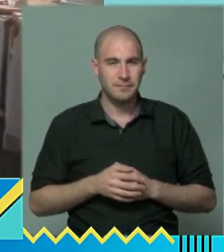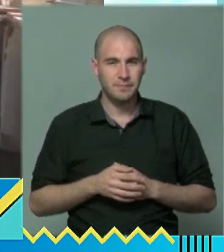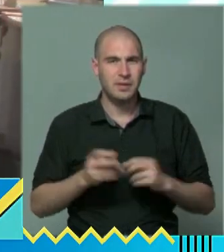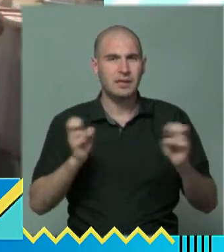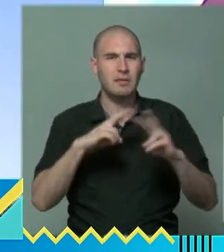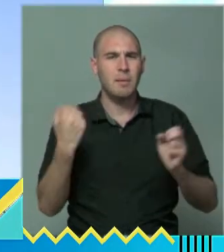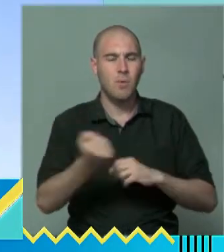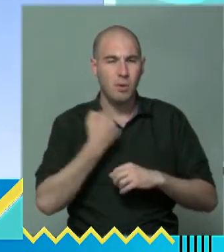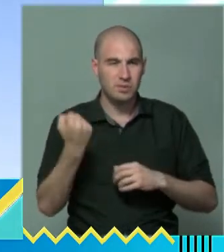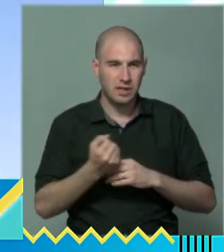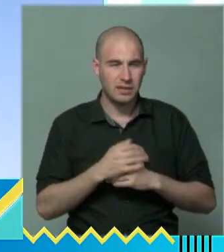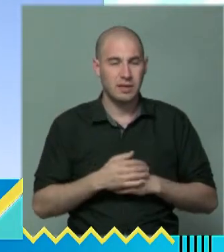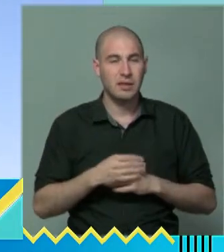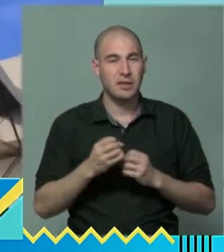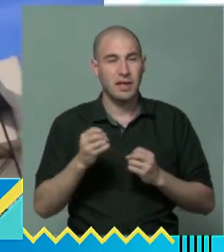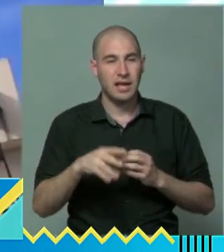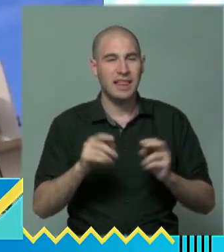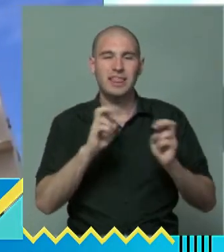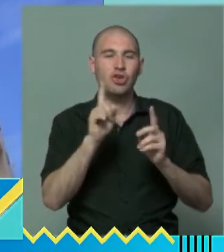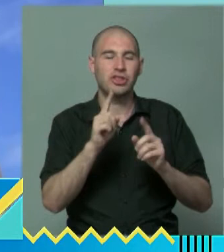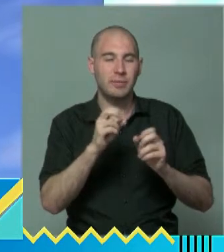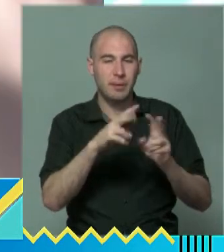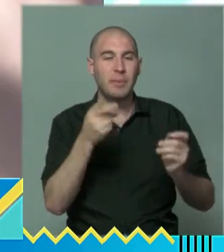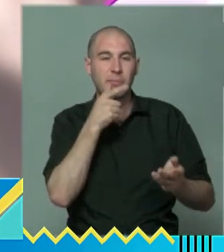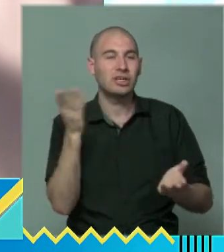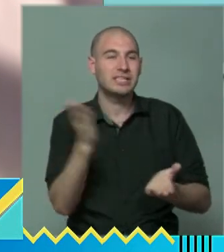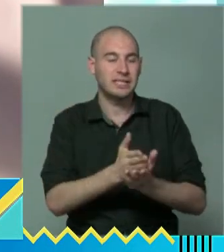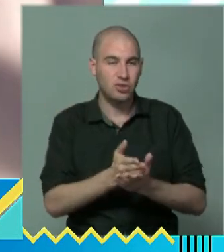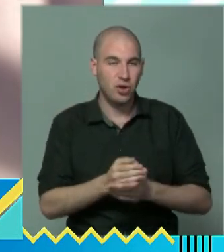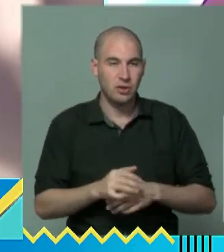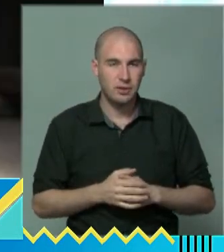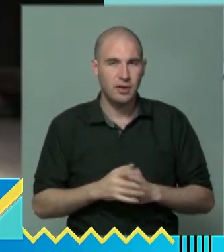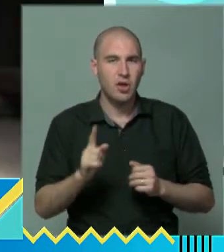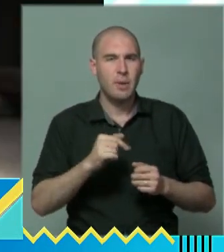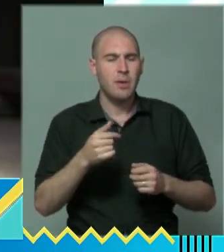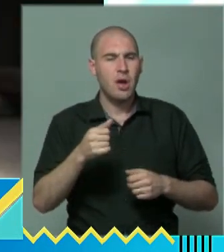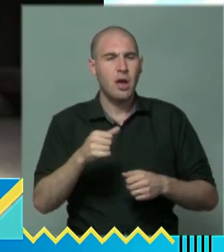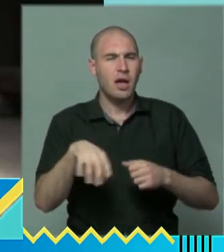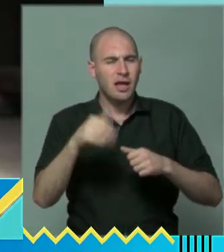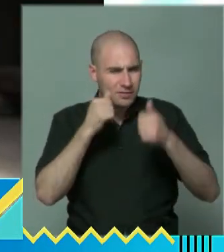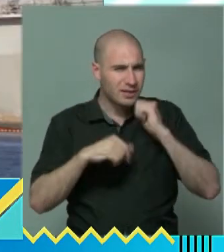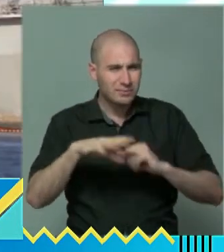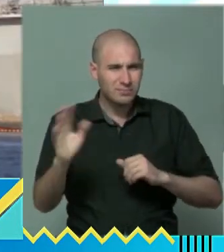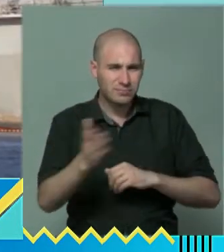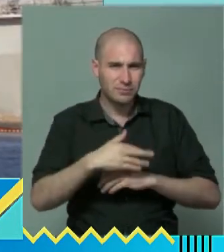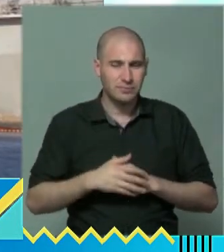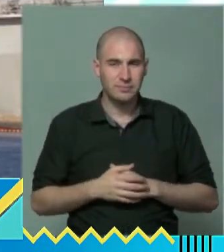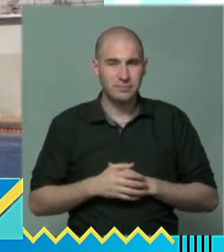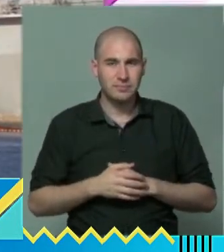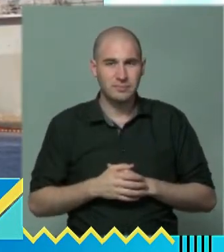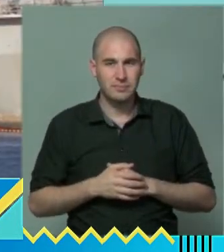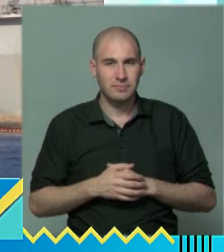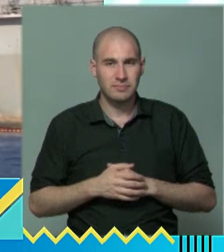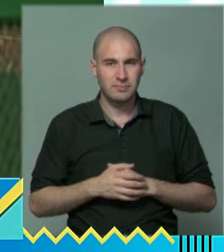tema importante a debatir. Ya no es por el tema de la sanción a la que están sometidas, sino por el daño reputacional. Un día supone